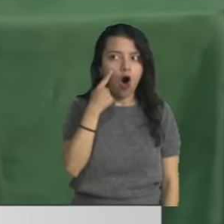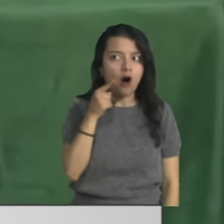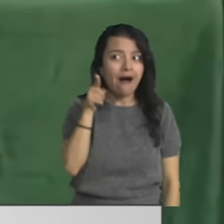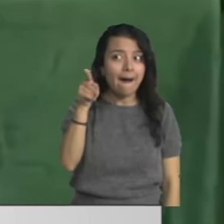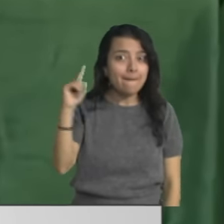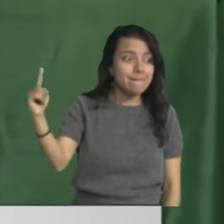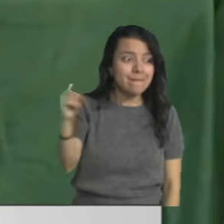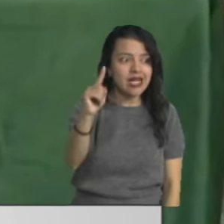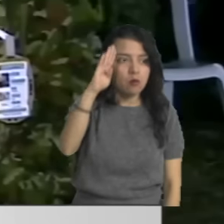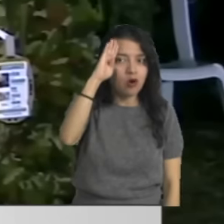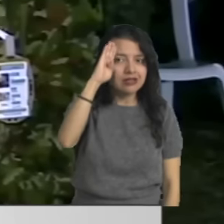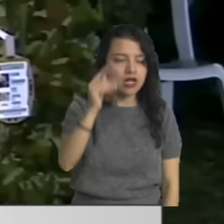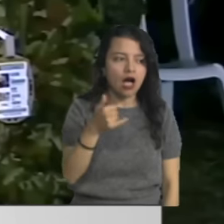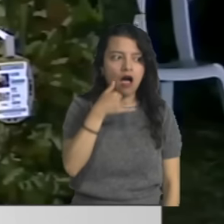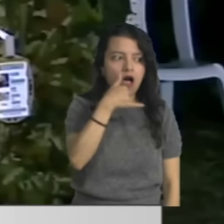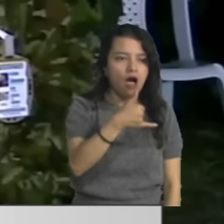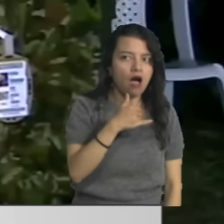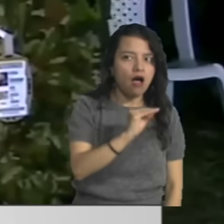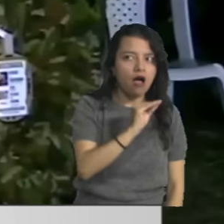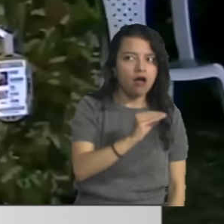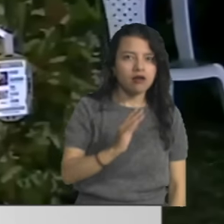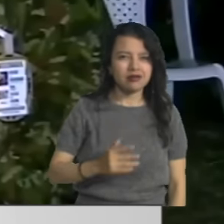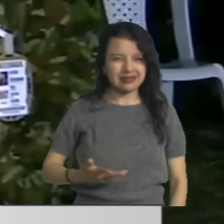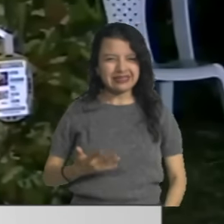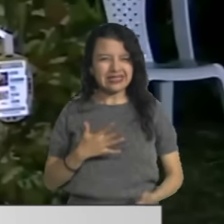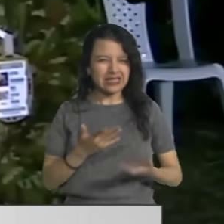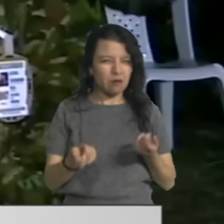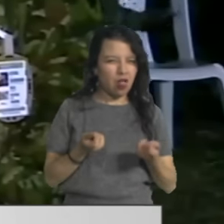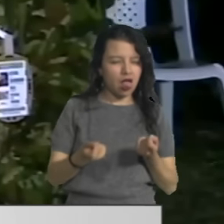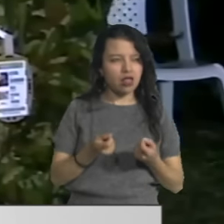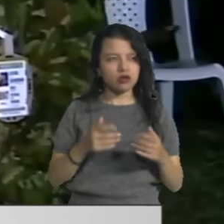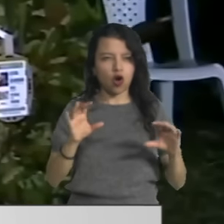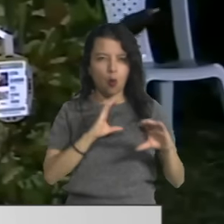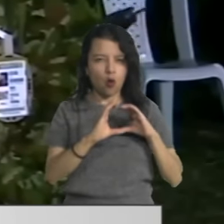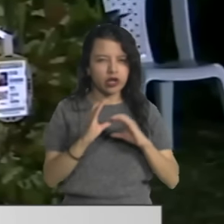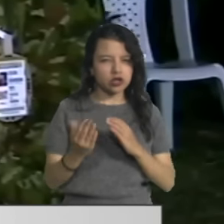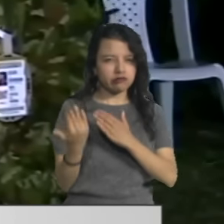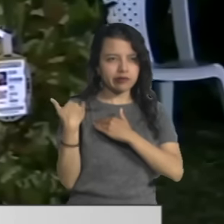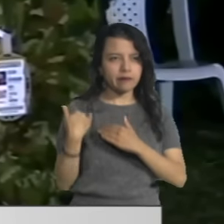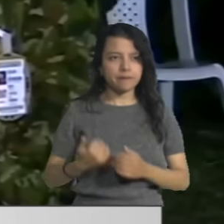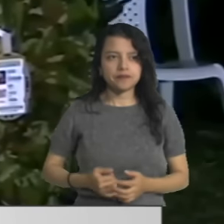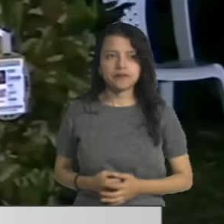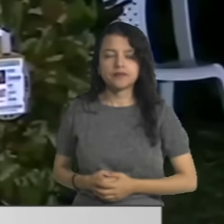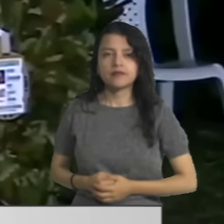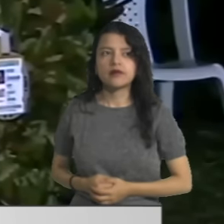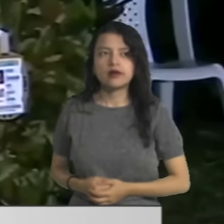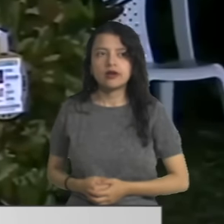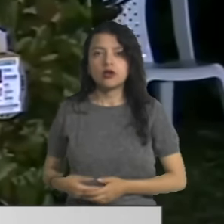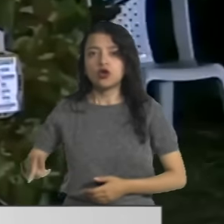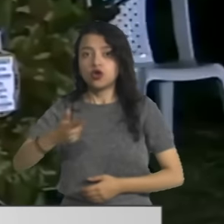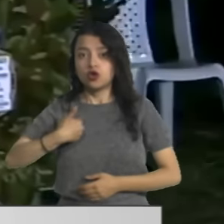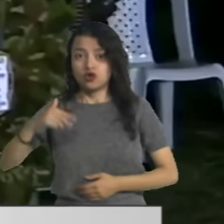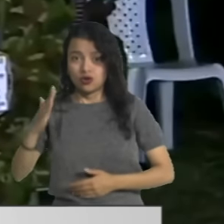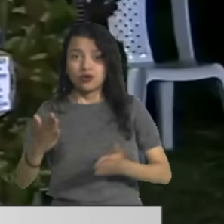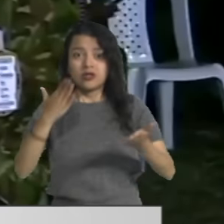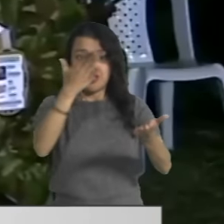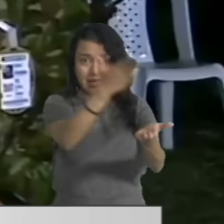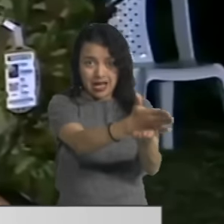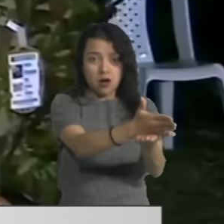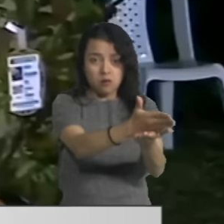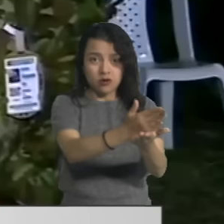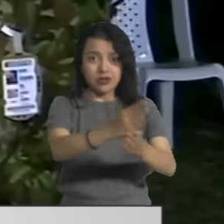de armamento. Llegamos hasta el lugar donde esta persona se encontraba. Recibió a disparos a